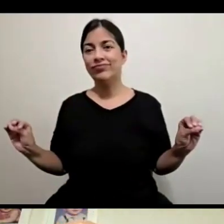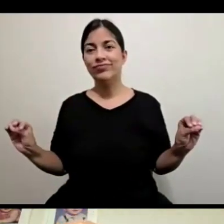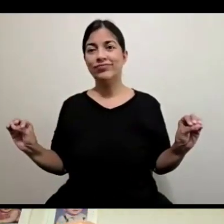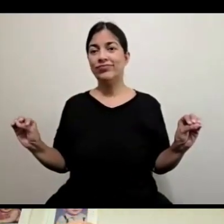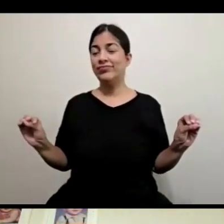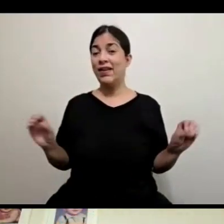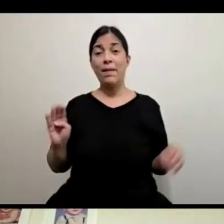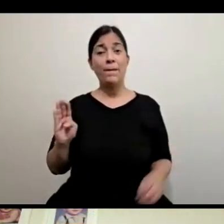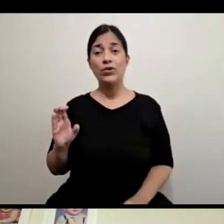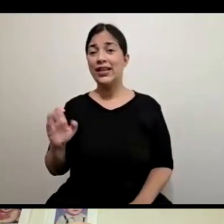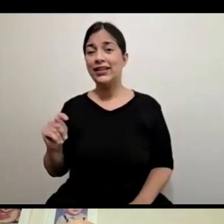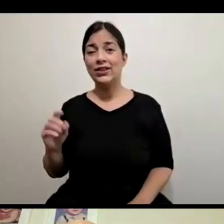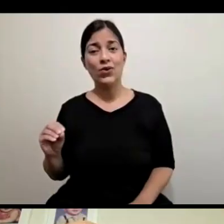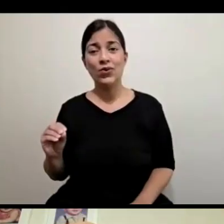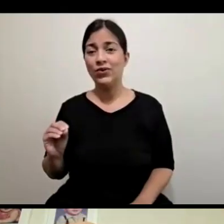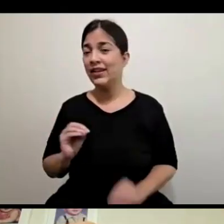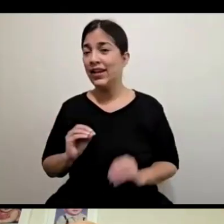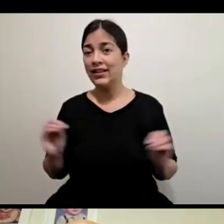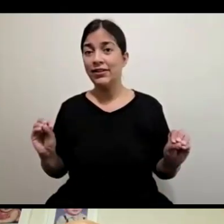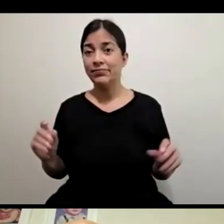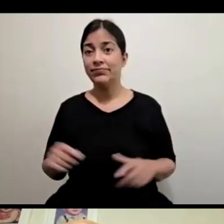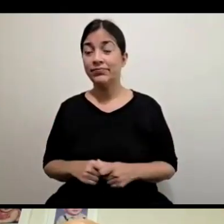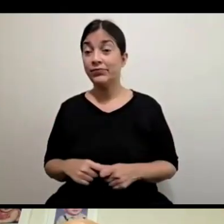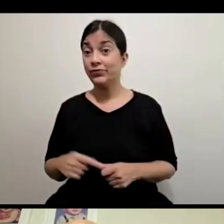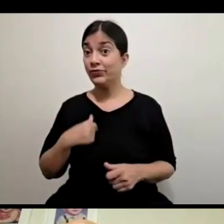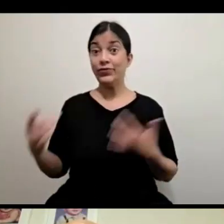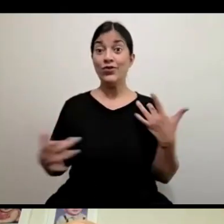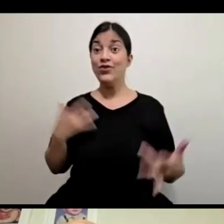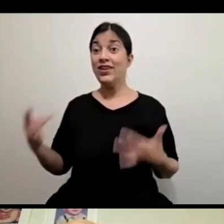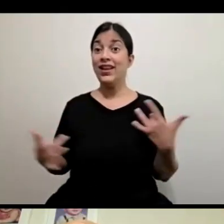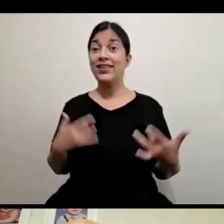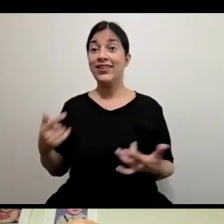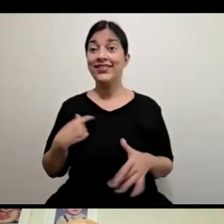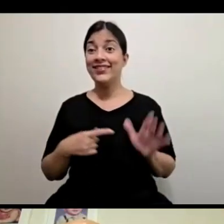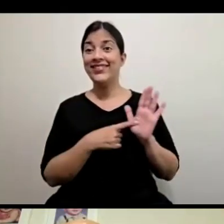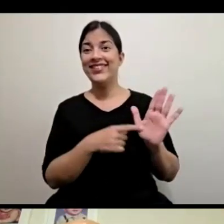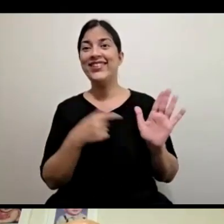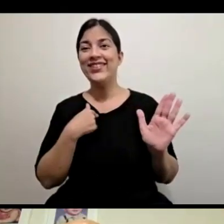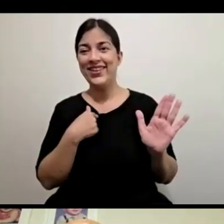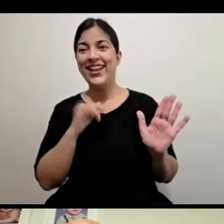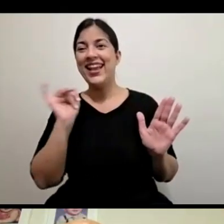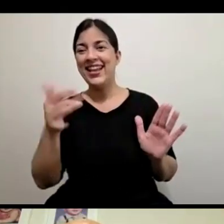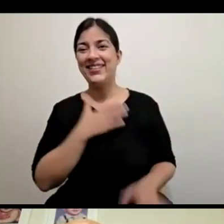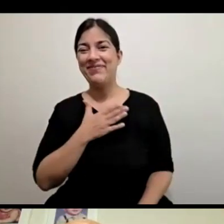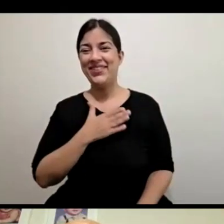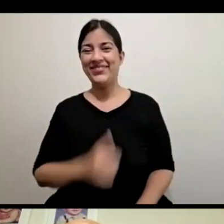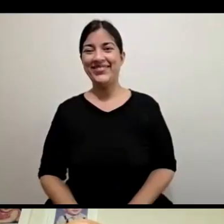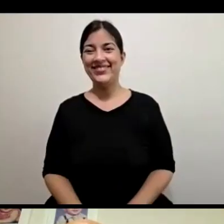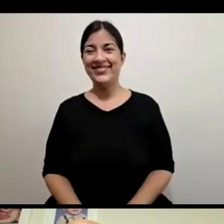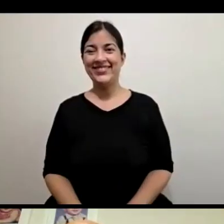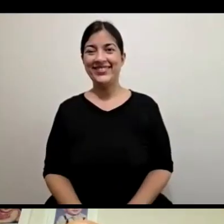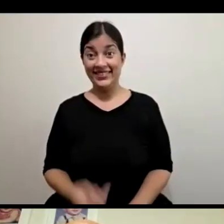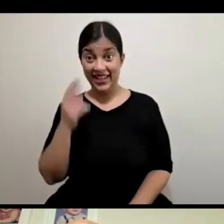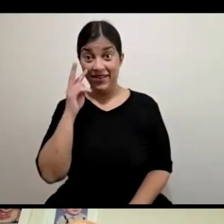boceto. Yo estoy emocionada porque mira, ahí está. Ahí, mira, ahí se ve. Ahí está. ¿Se ve, José? ¿Lo se ve bien?